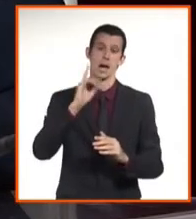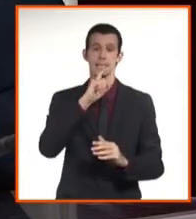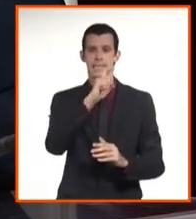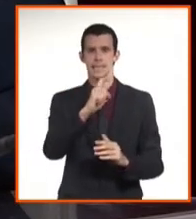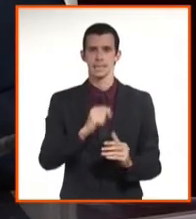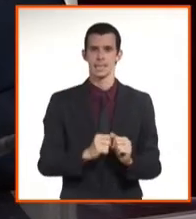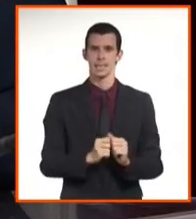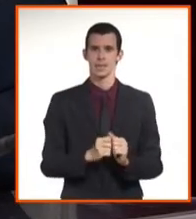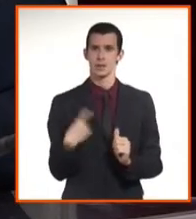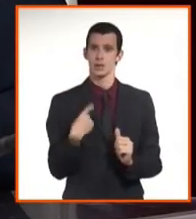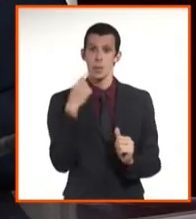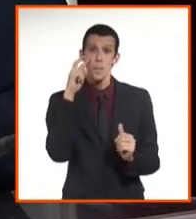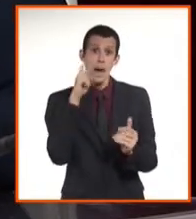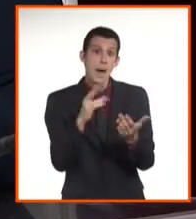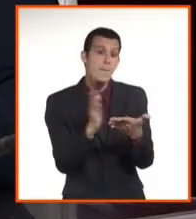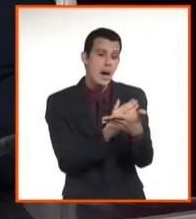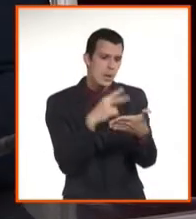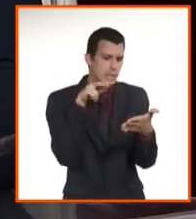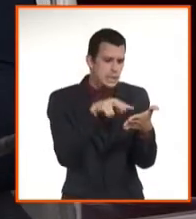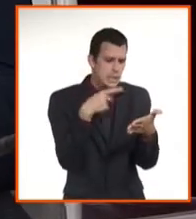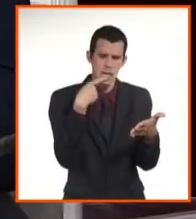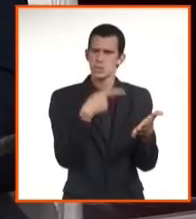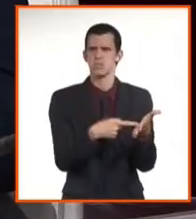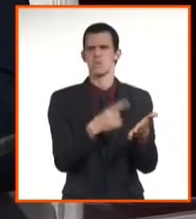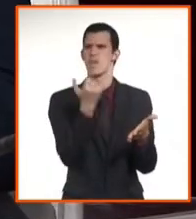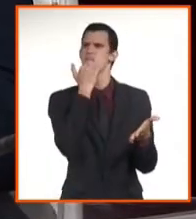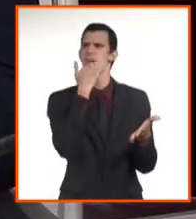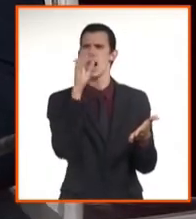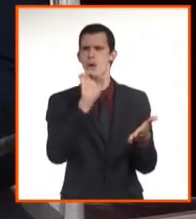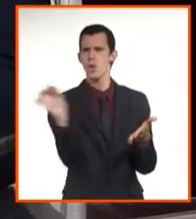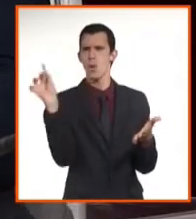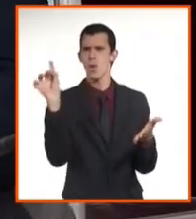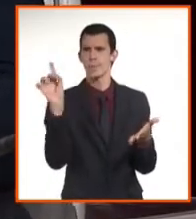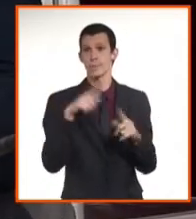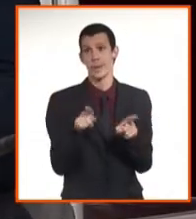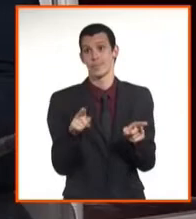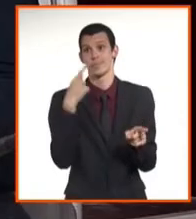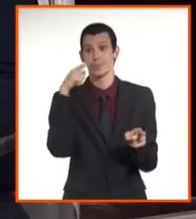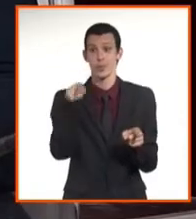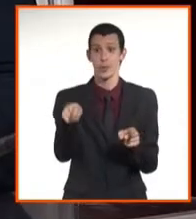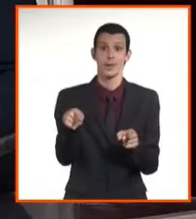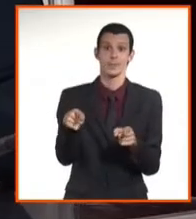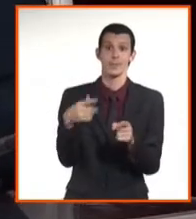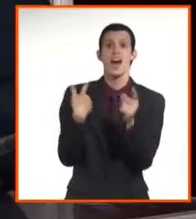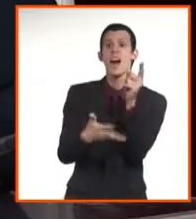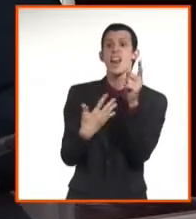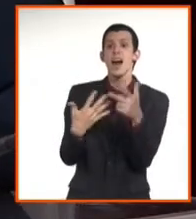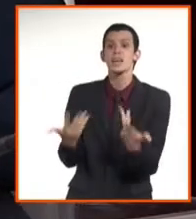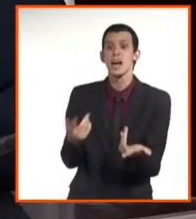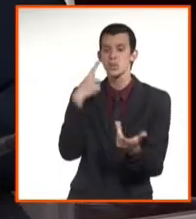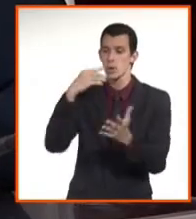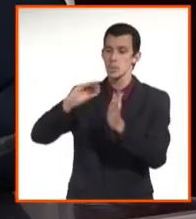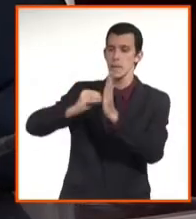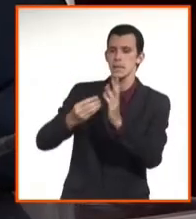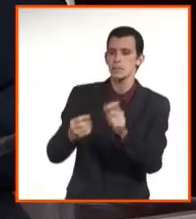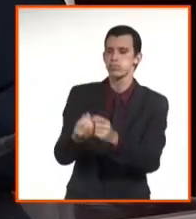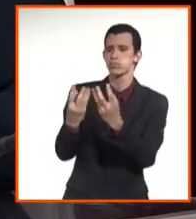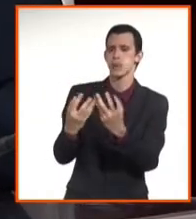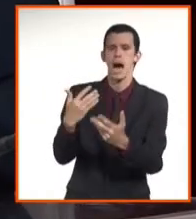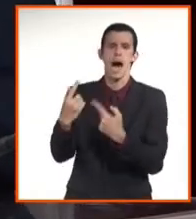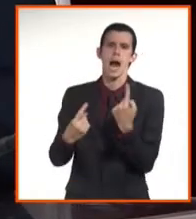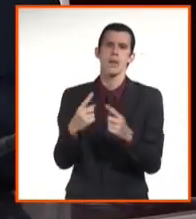y en eso también hay que enfrascarse e ir encontrando las posibilidades de ocurrencia de avería a estructuras